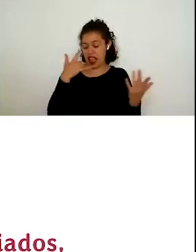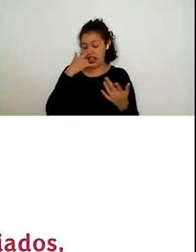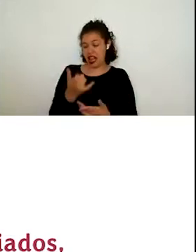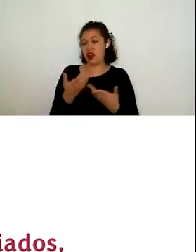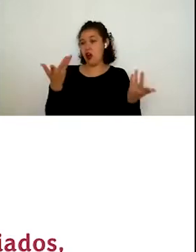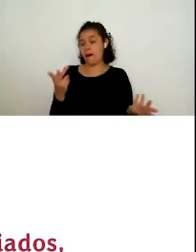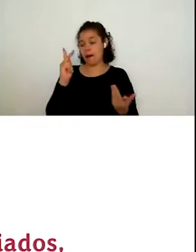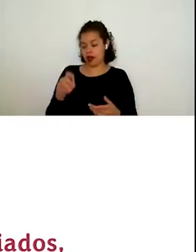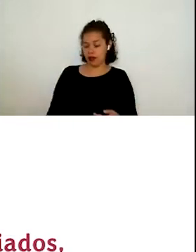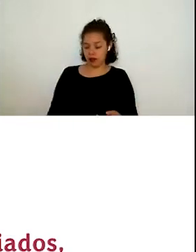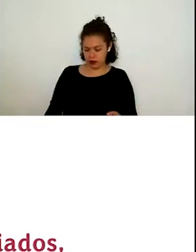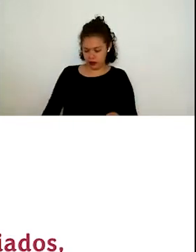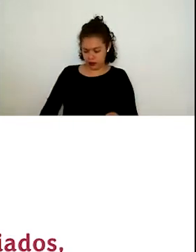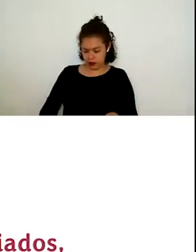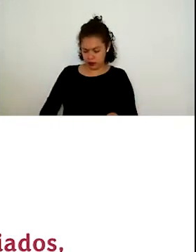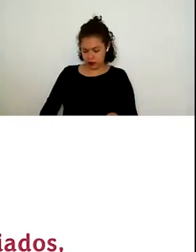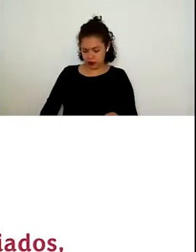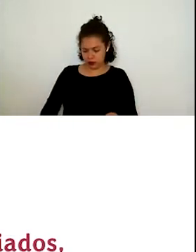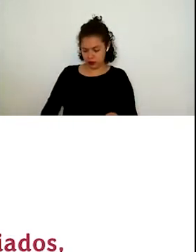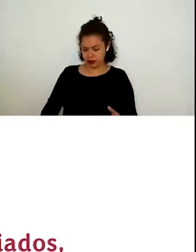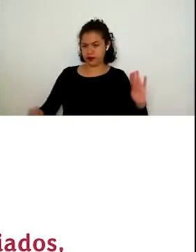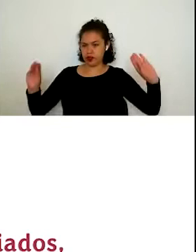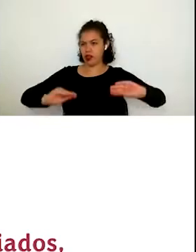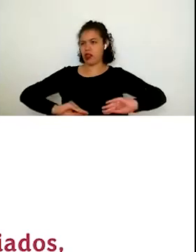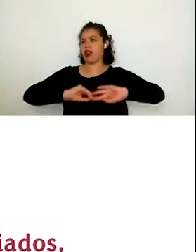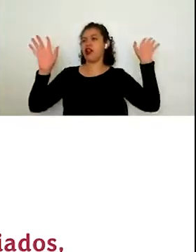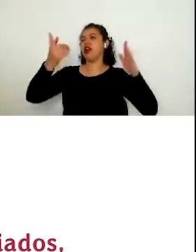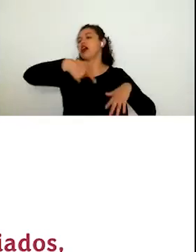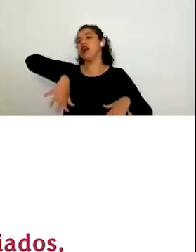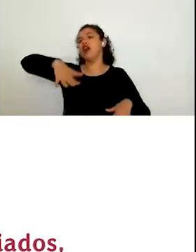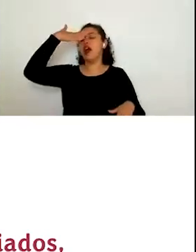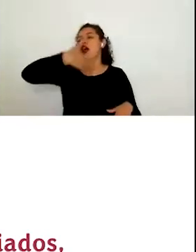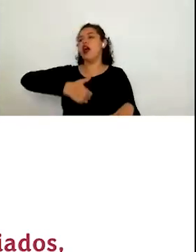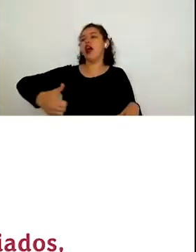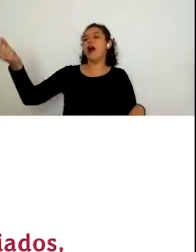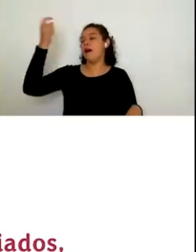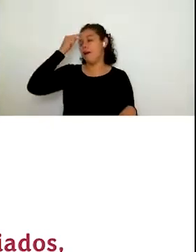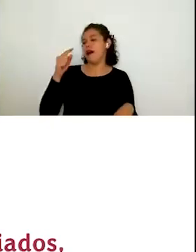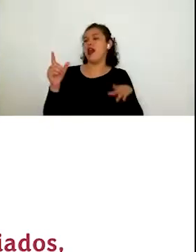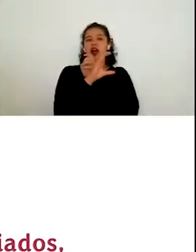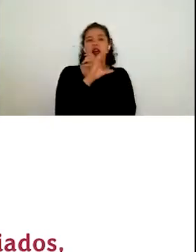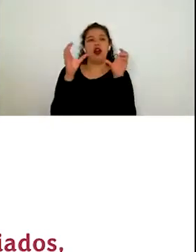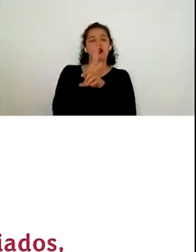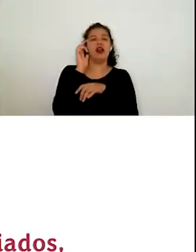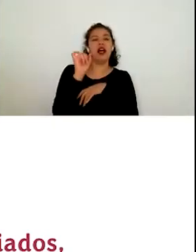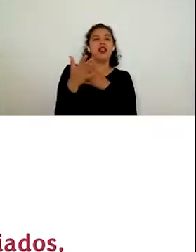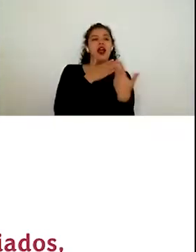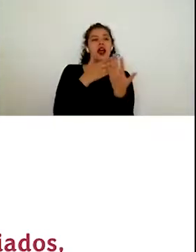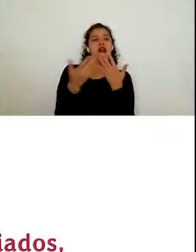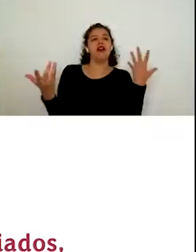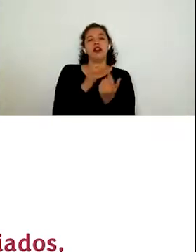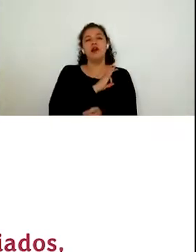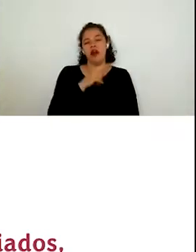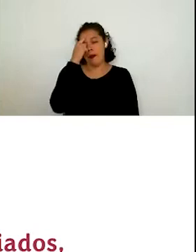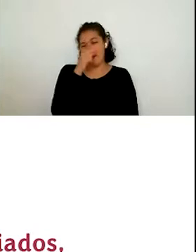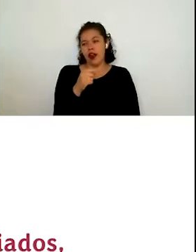deben, es lógico que tengan ellos la facultad de hacer este tipo de acciones para el